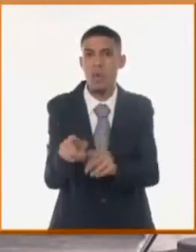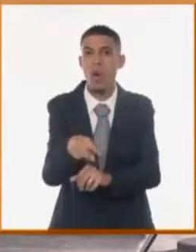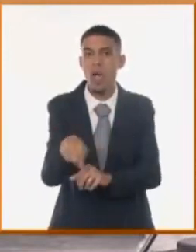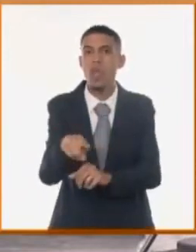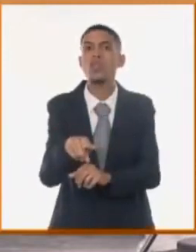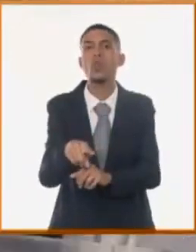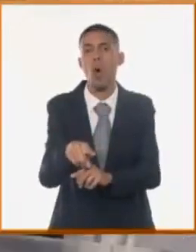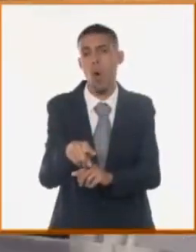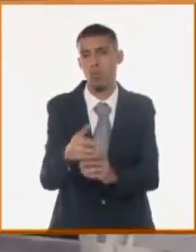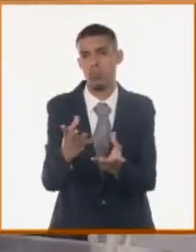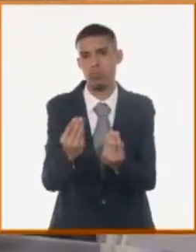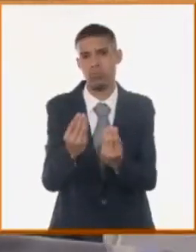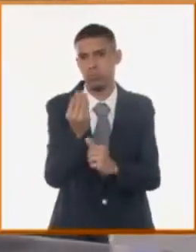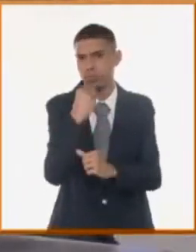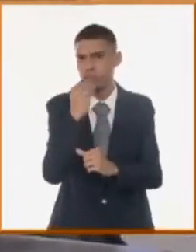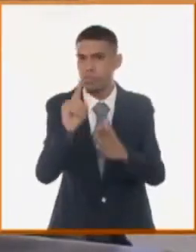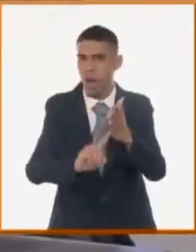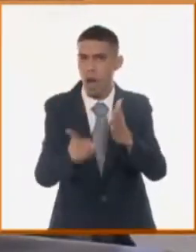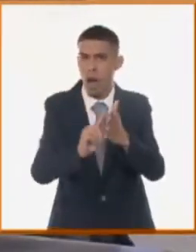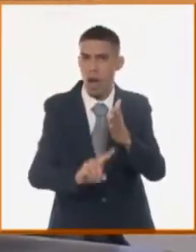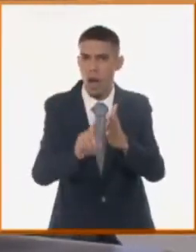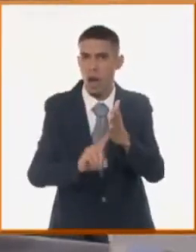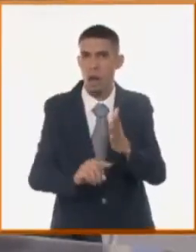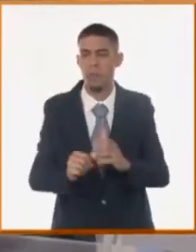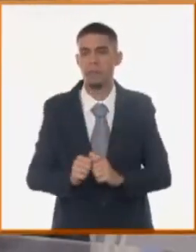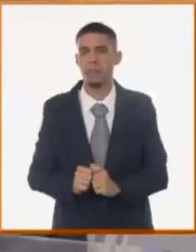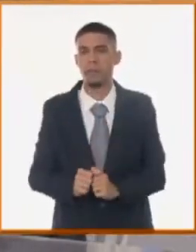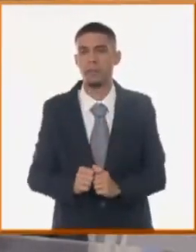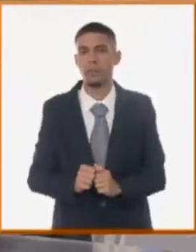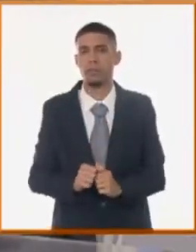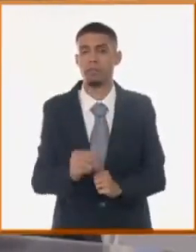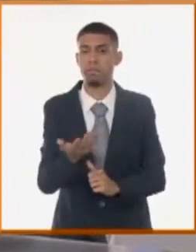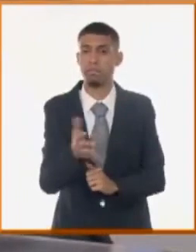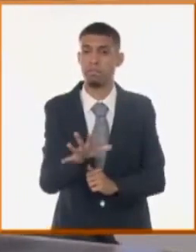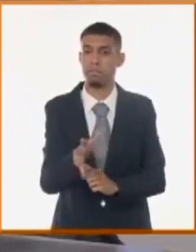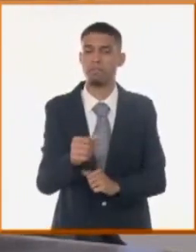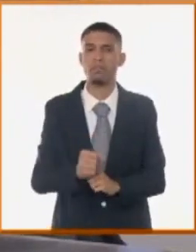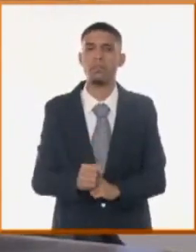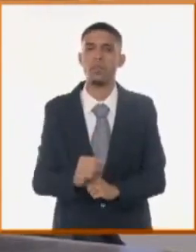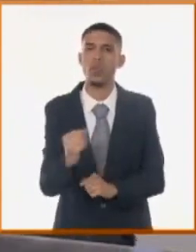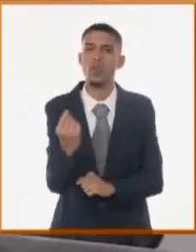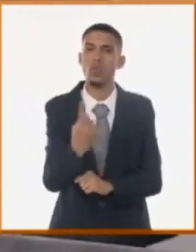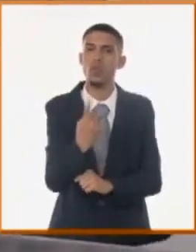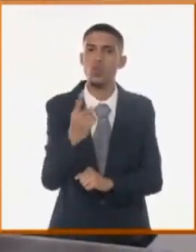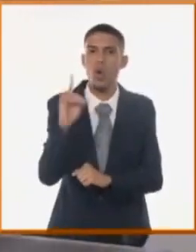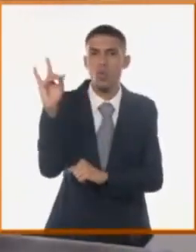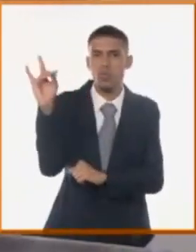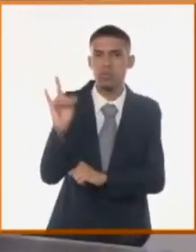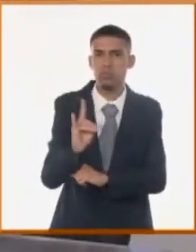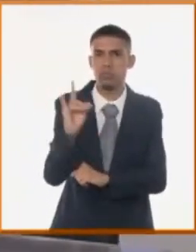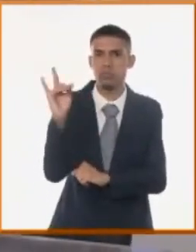¿no? En un gran porciento. Para que tengas idea, con un solo transmisor de televisión digital, nosotros